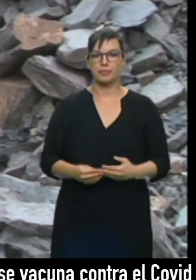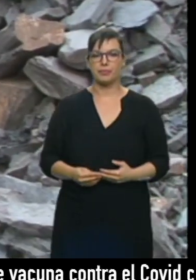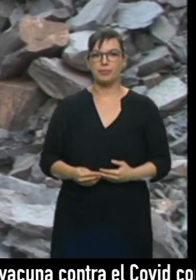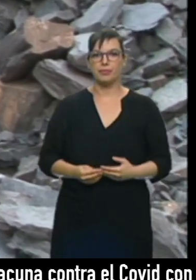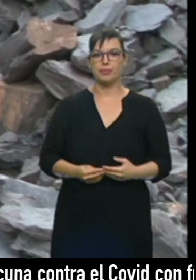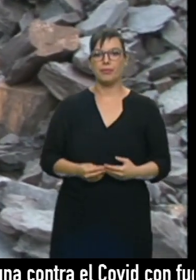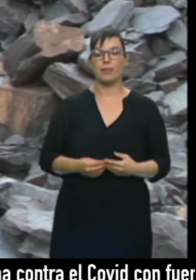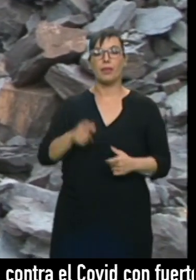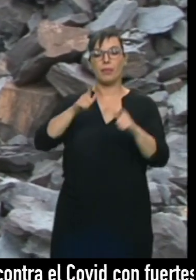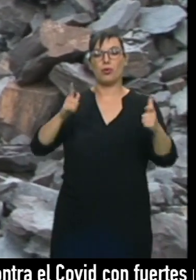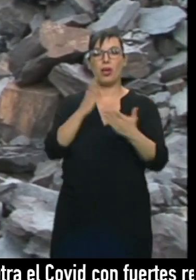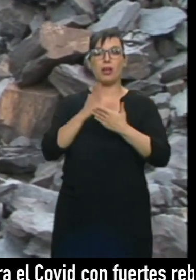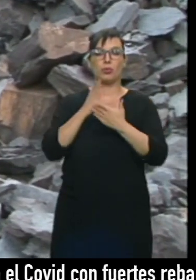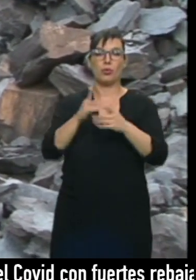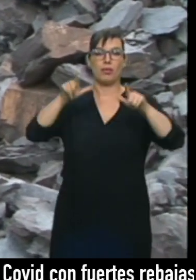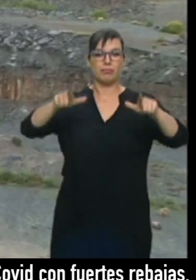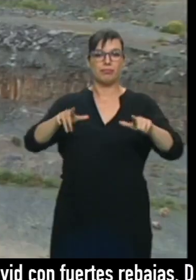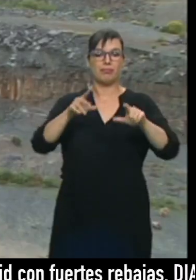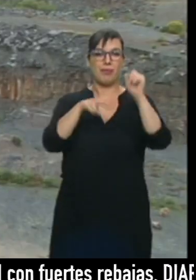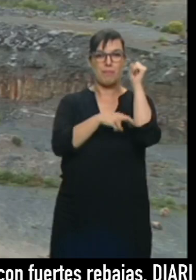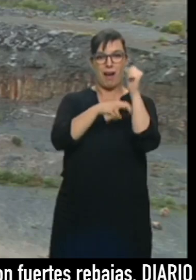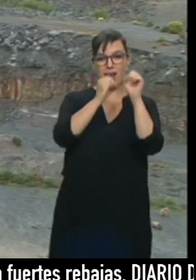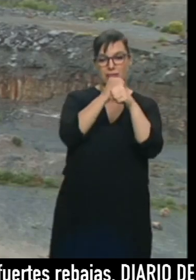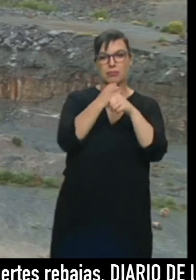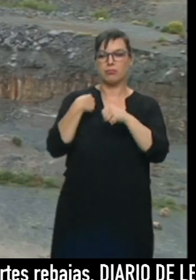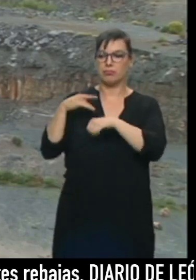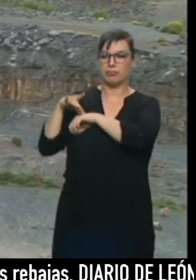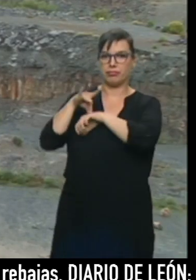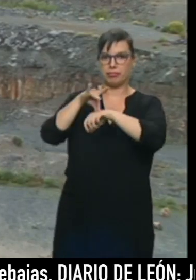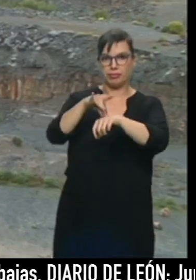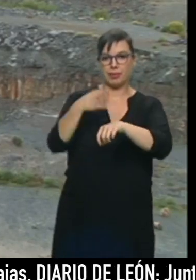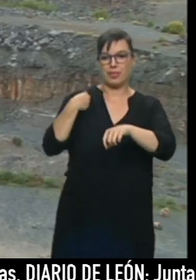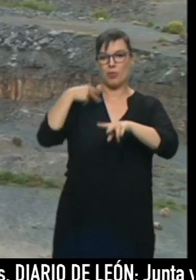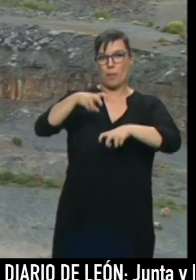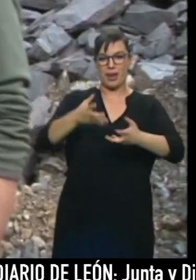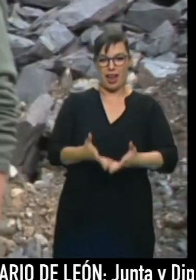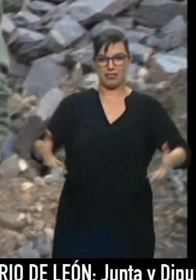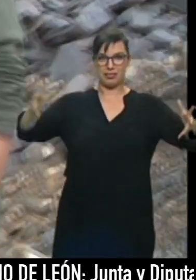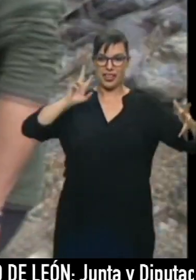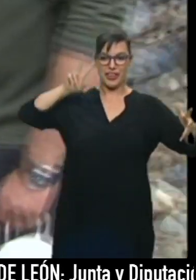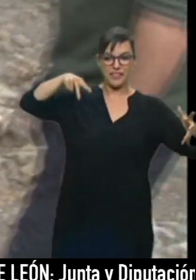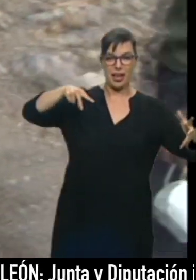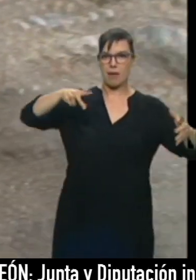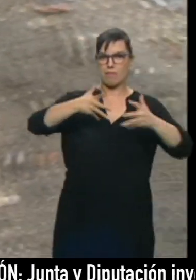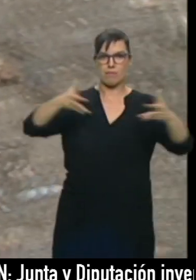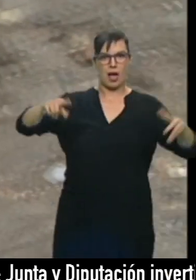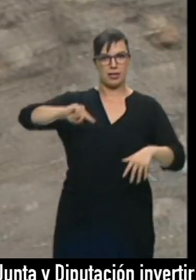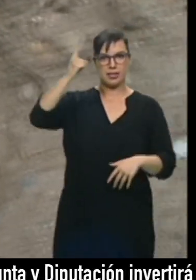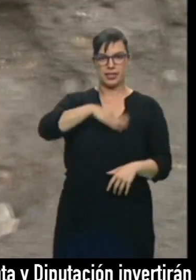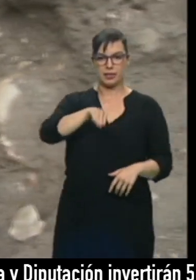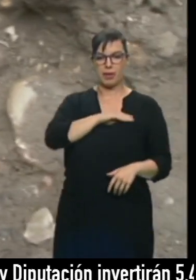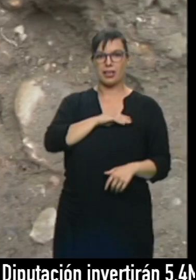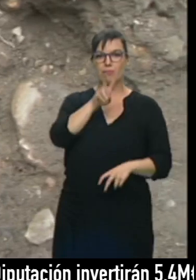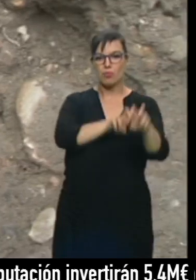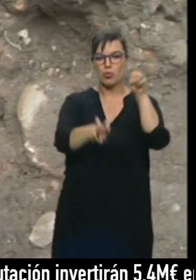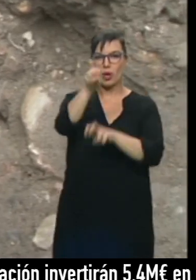Integrantes del aula paleobotánica de Favero nos conducen por la Gran Corta, la explotación minera de carbón a cielo abierto más grande de España. Camino en busca del tronco